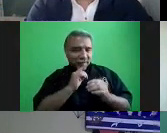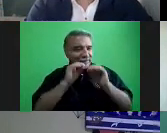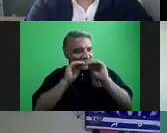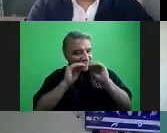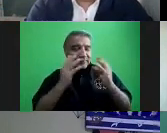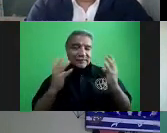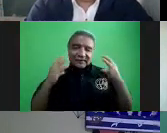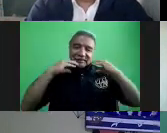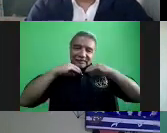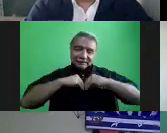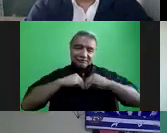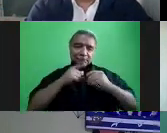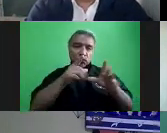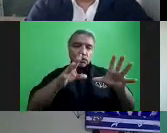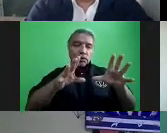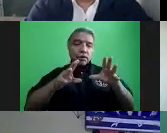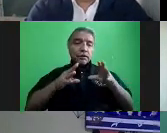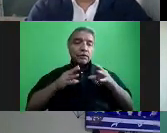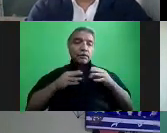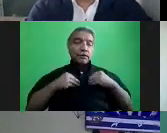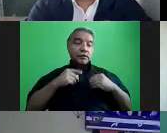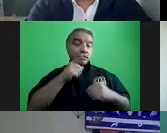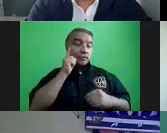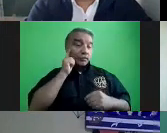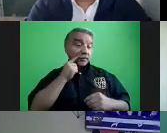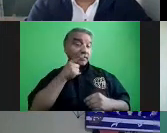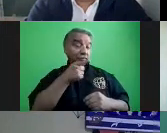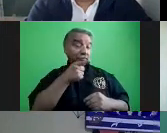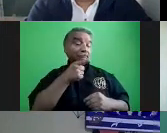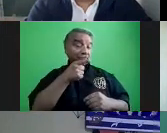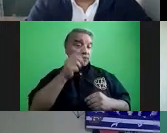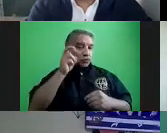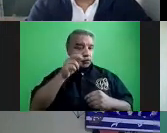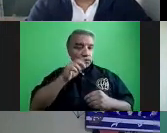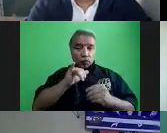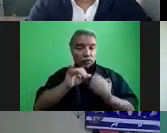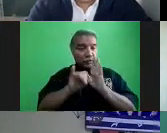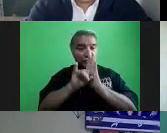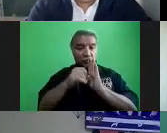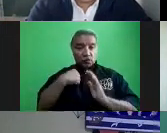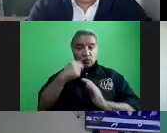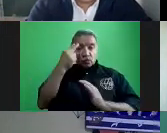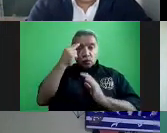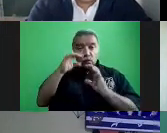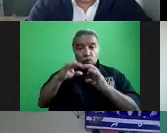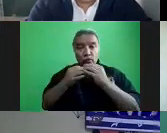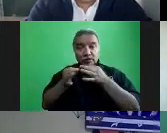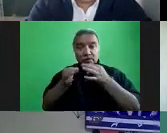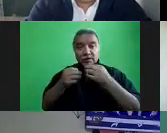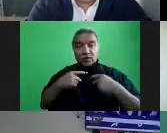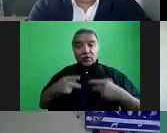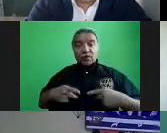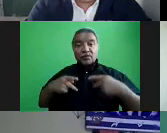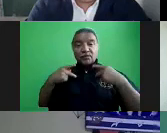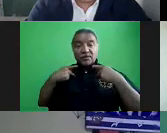integrarlos. Que conozcan que papá, mamá conozcan la lengua de señas, que acepten que su hijo es sordo, que tienen